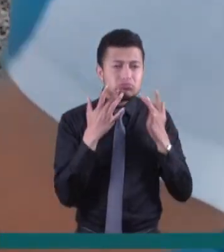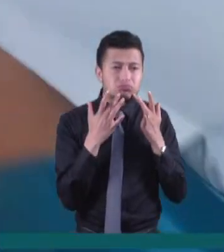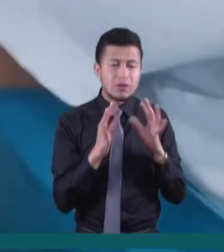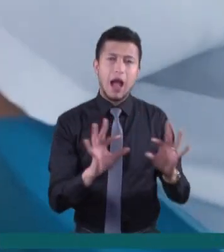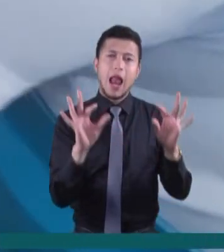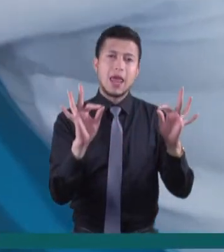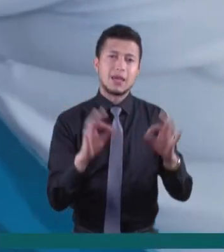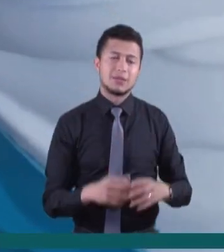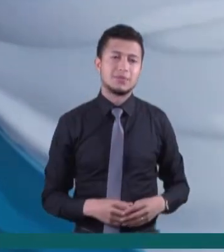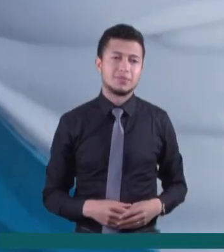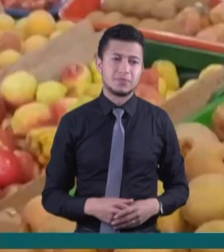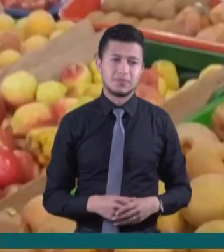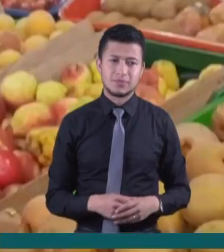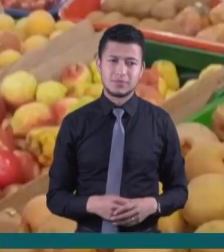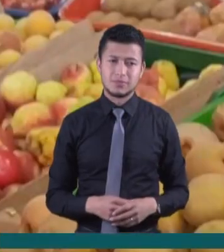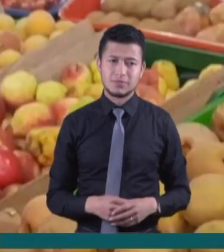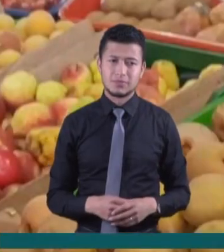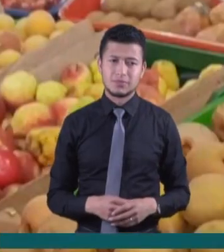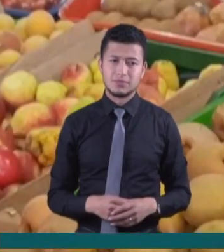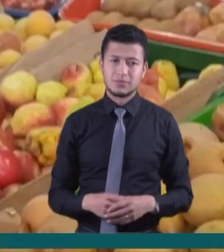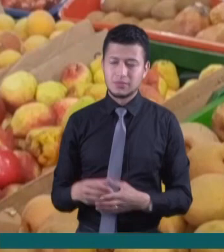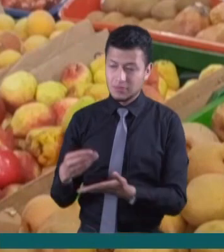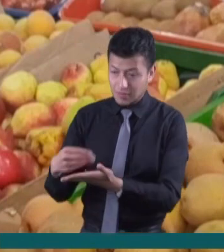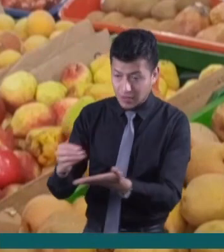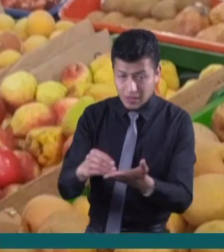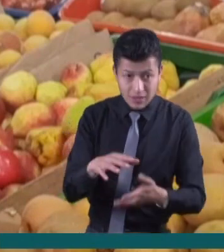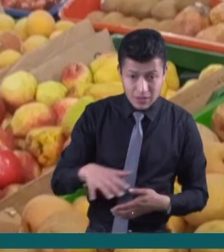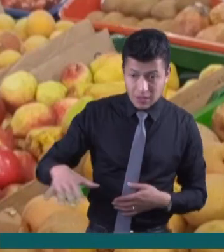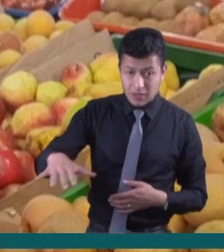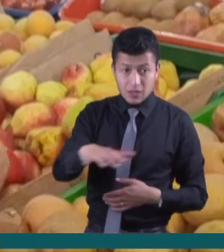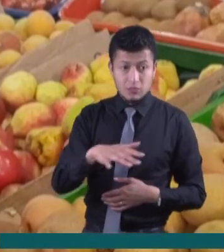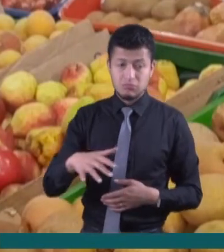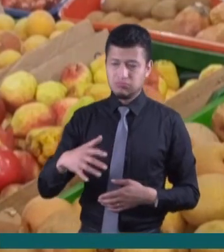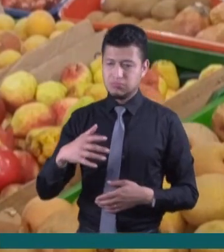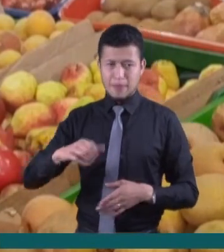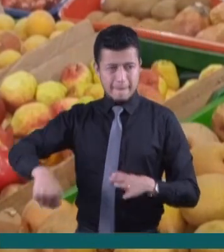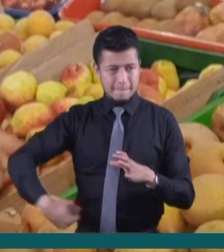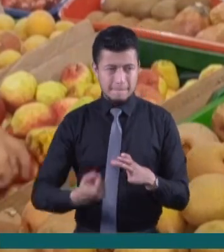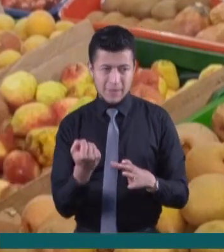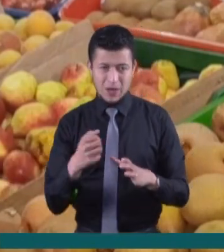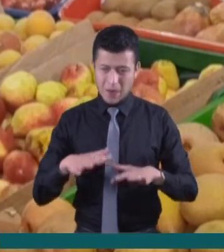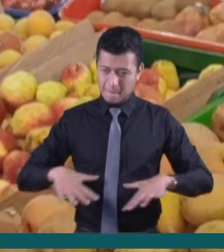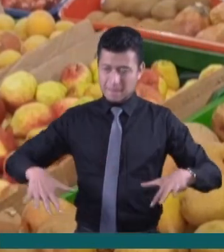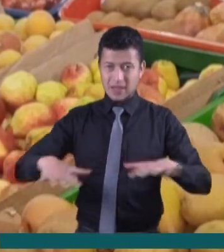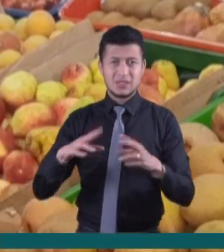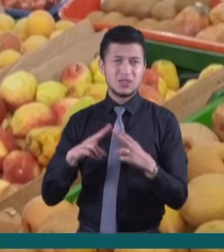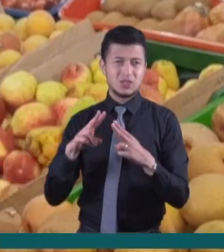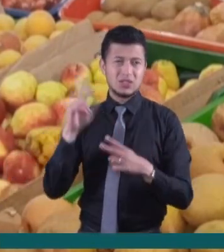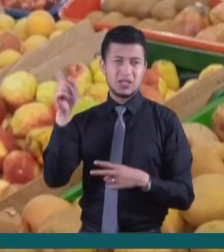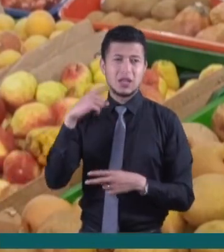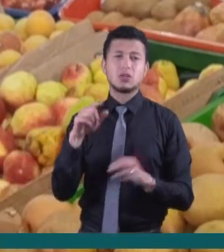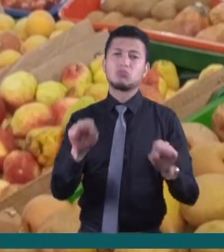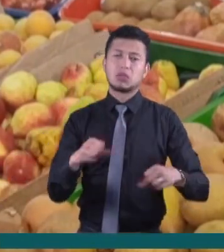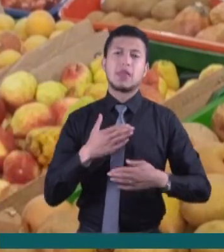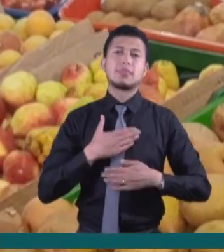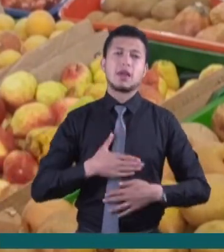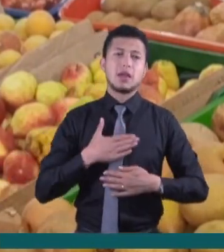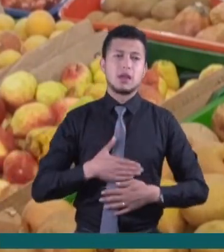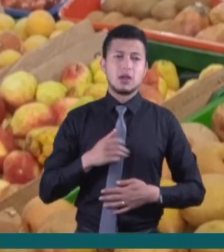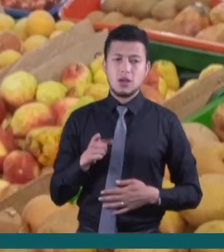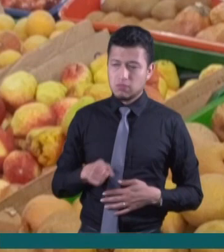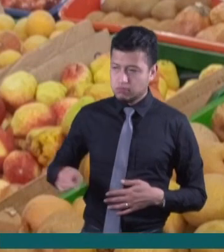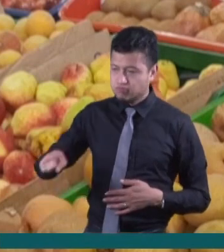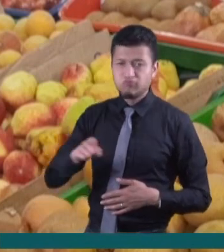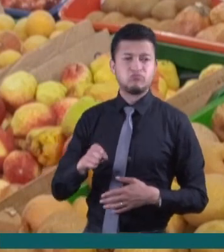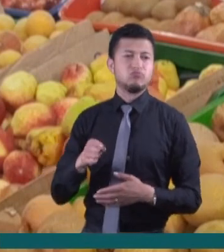llevar sus productos bien frescos, de buena calidad. Adicionalmente al ahorro en las compras, los visitantes de la central de abastos o plaza de mercado, como se le conoce, tienen